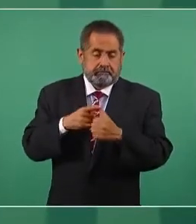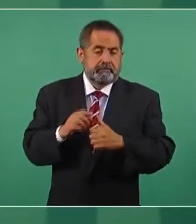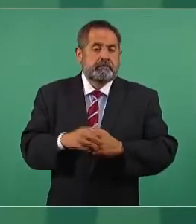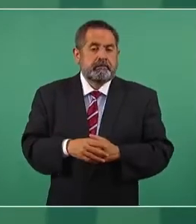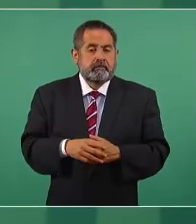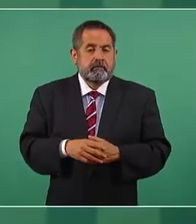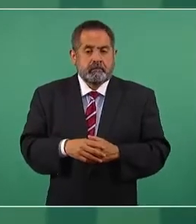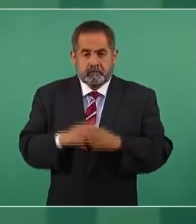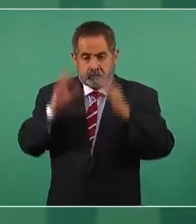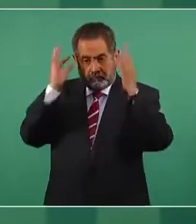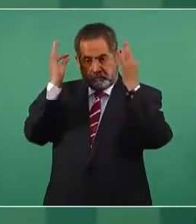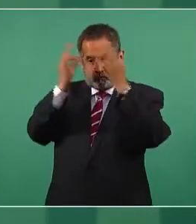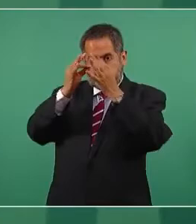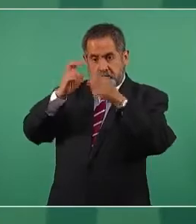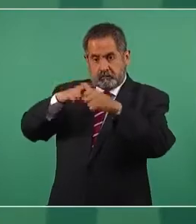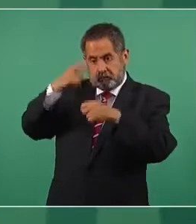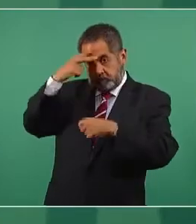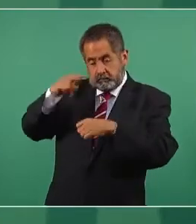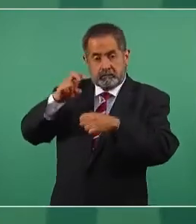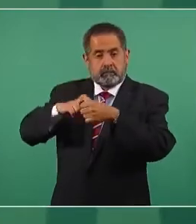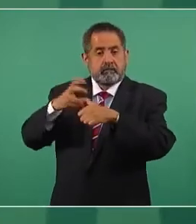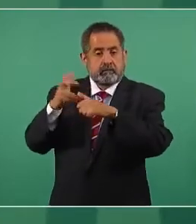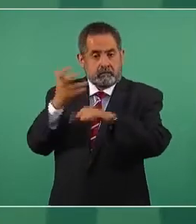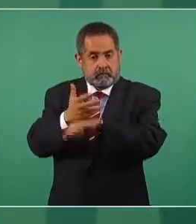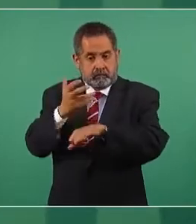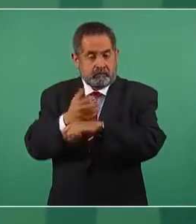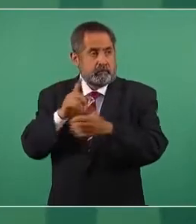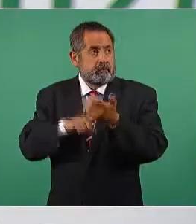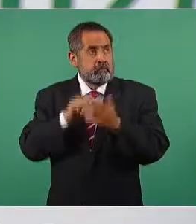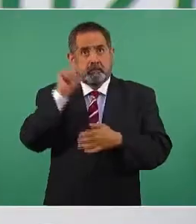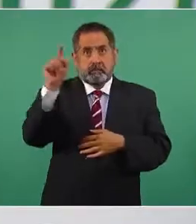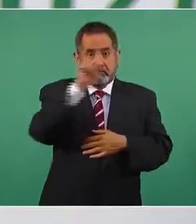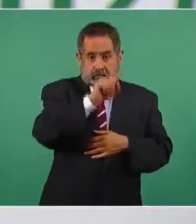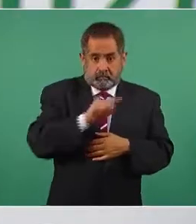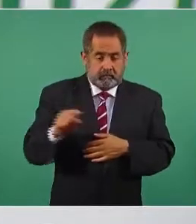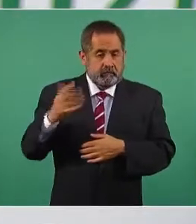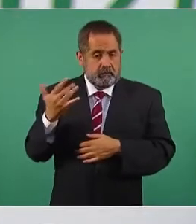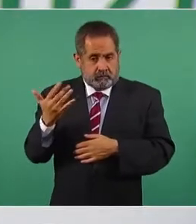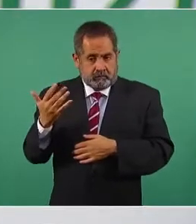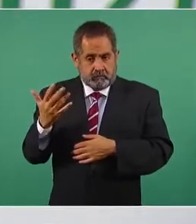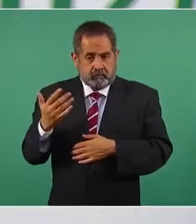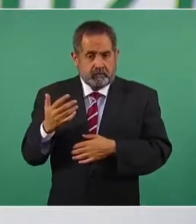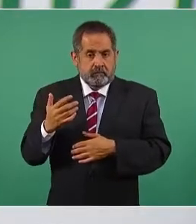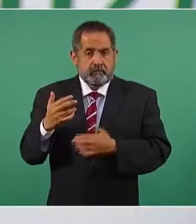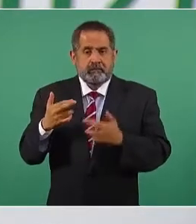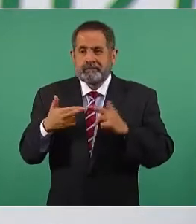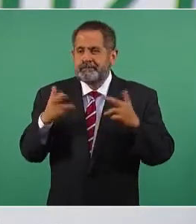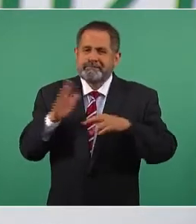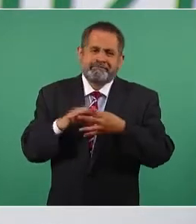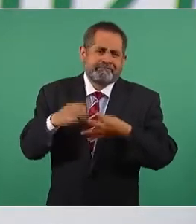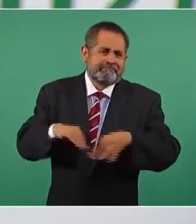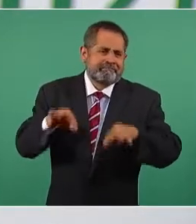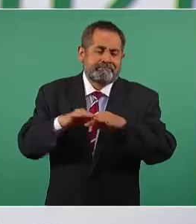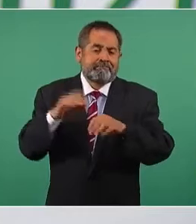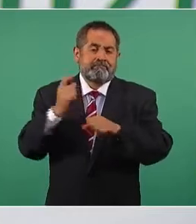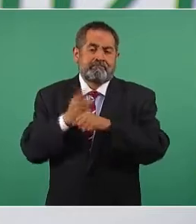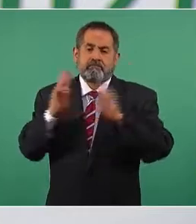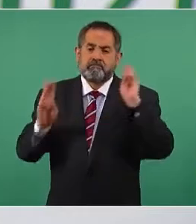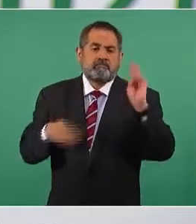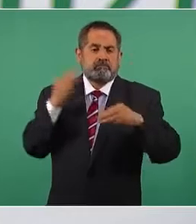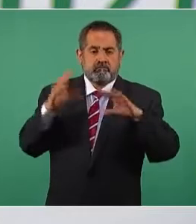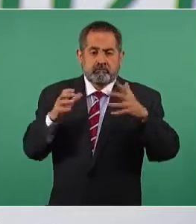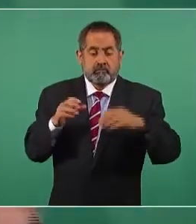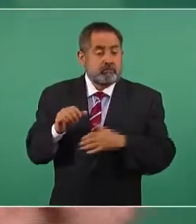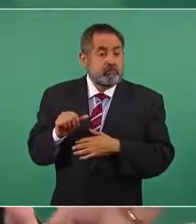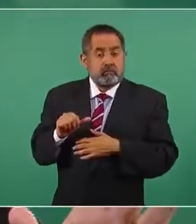los consulados de México en los Estados Unidos, que son 50, son la red consular más importante del mundo. No hay